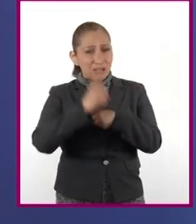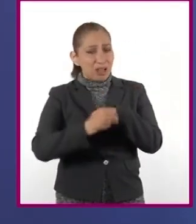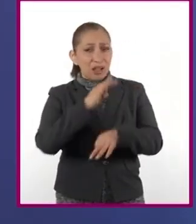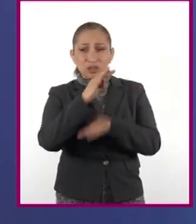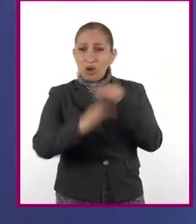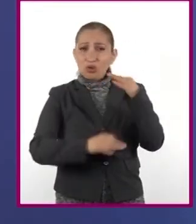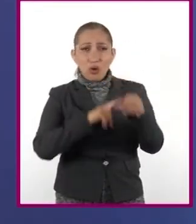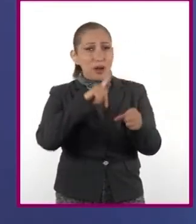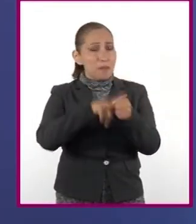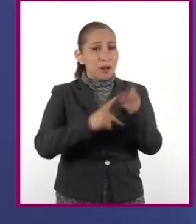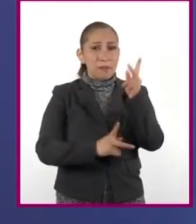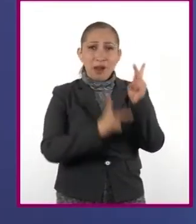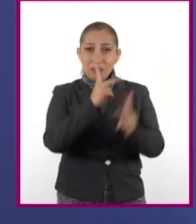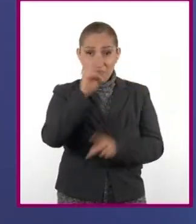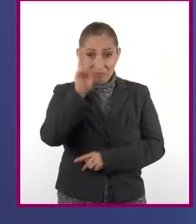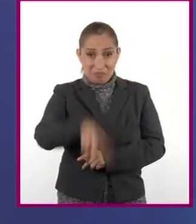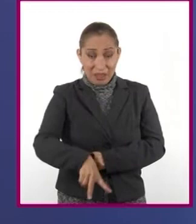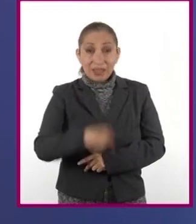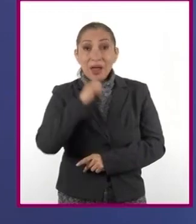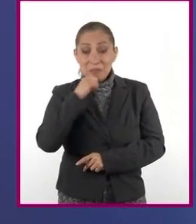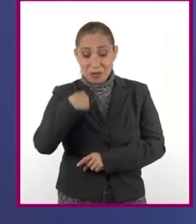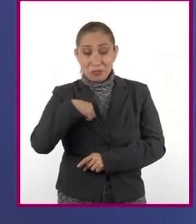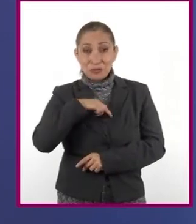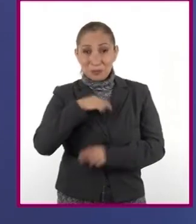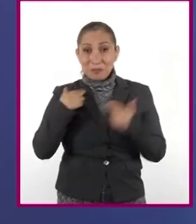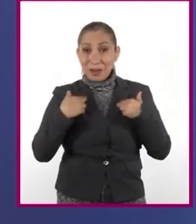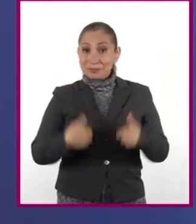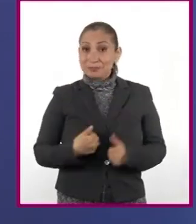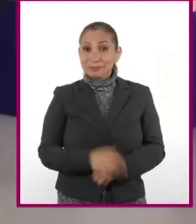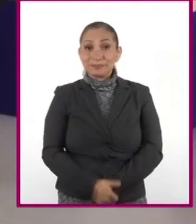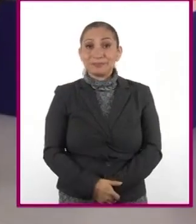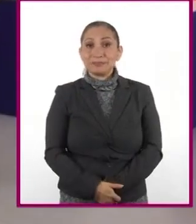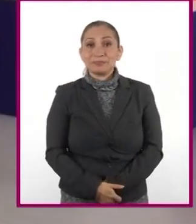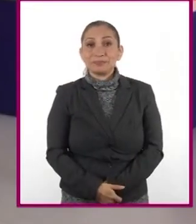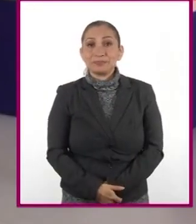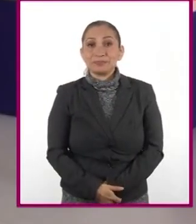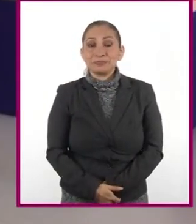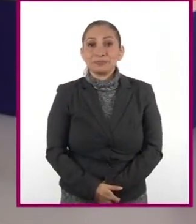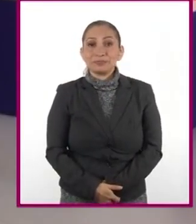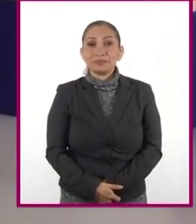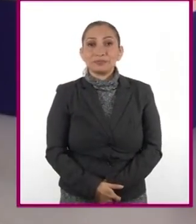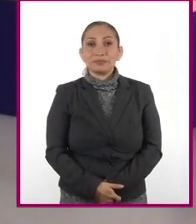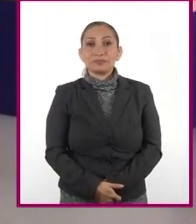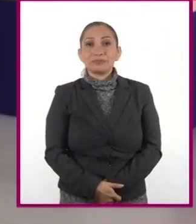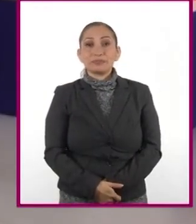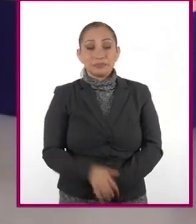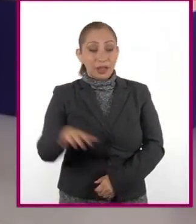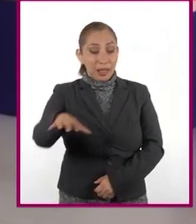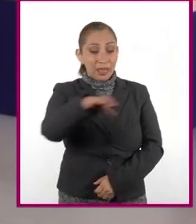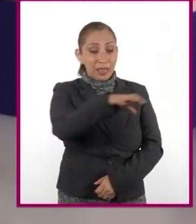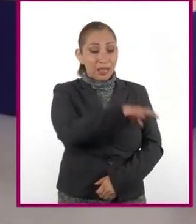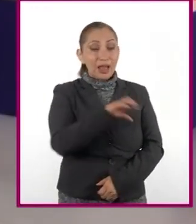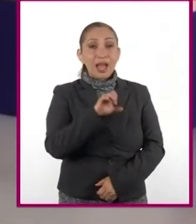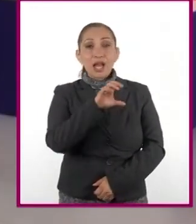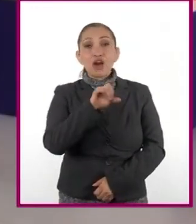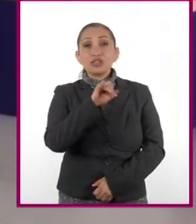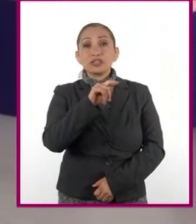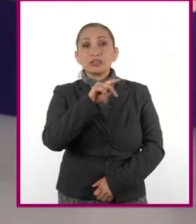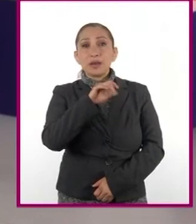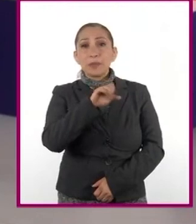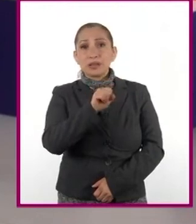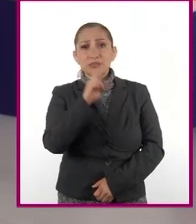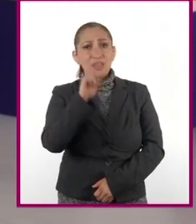las especies involucradas, incluyéndonos a los seres humanos. Los ecosistemas son